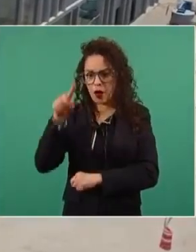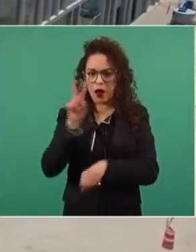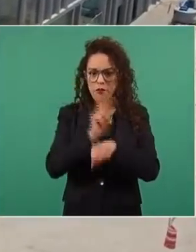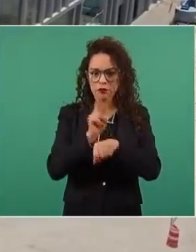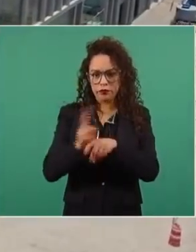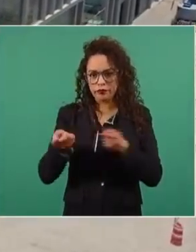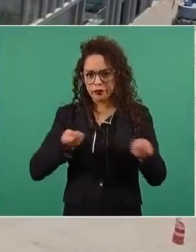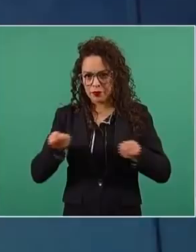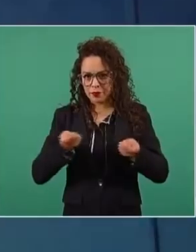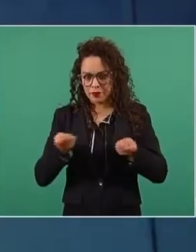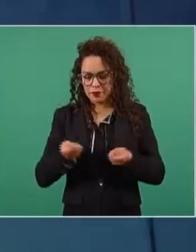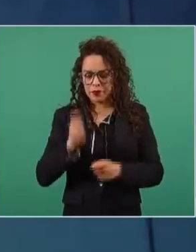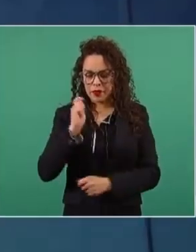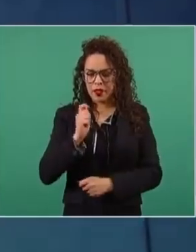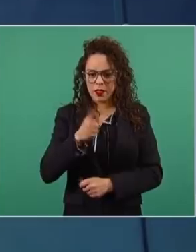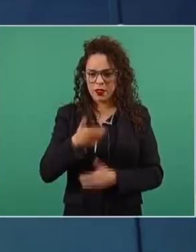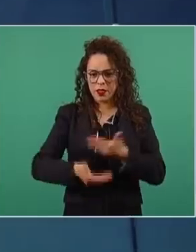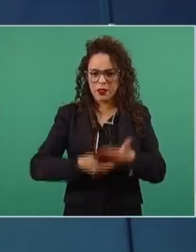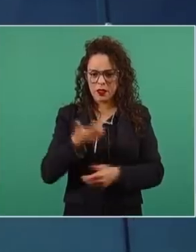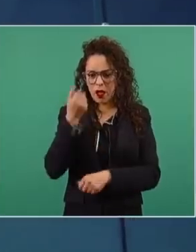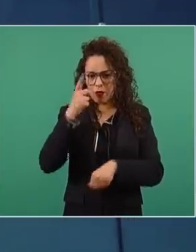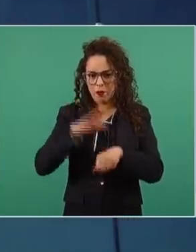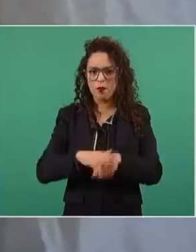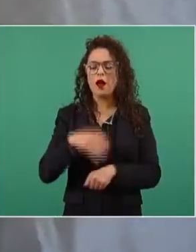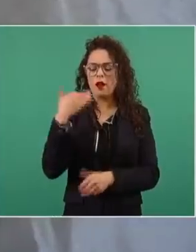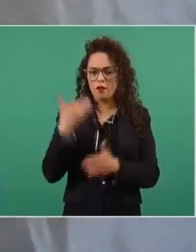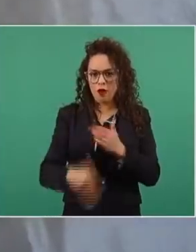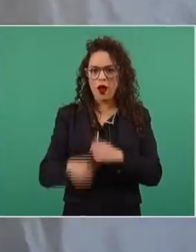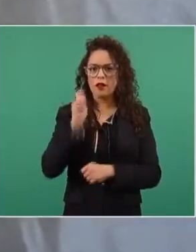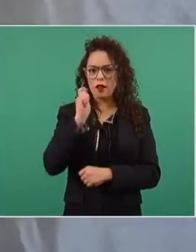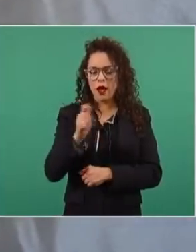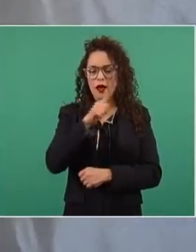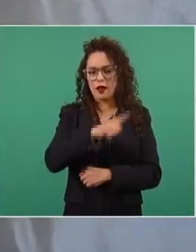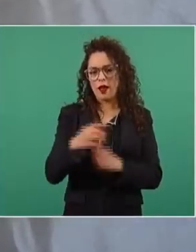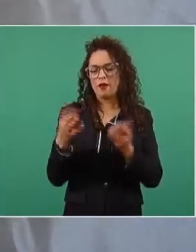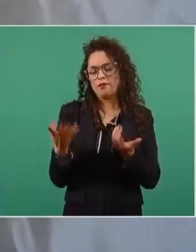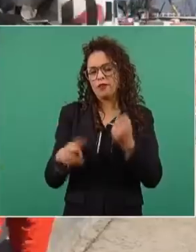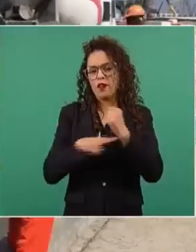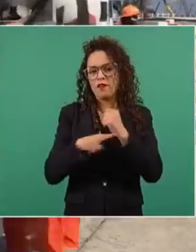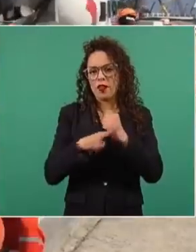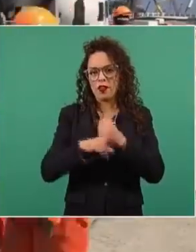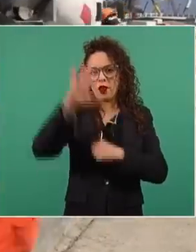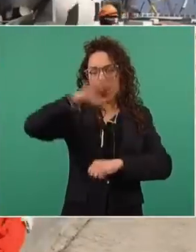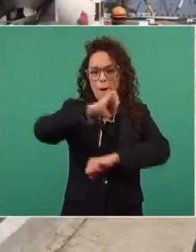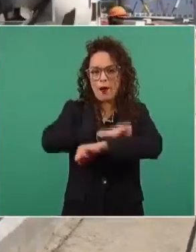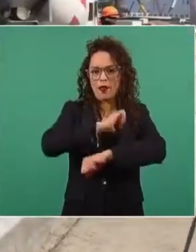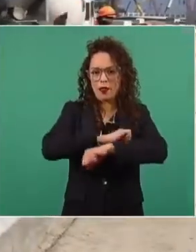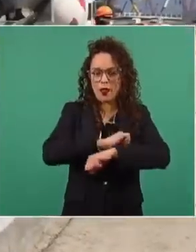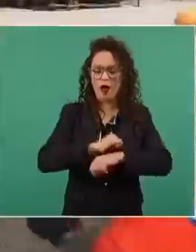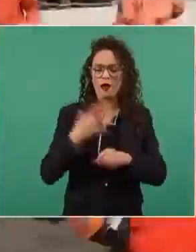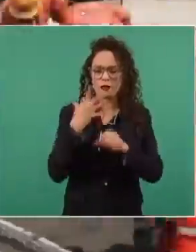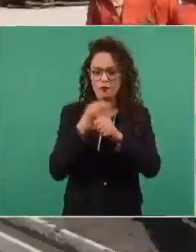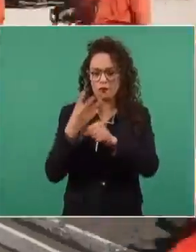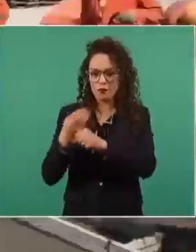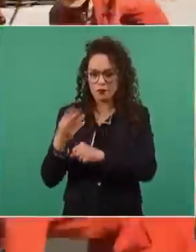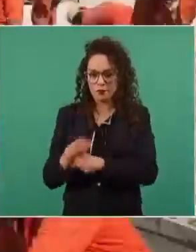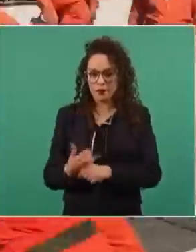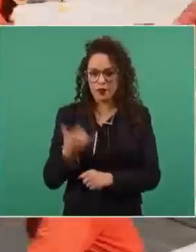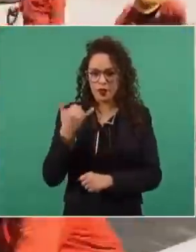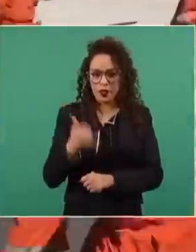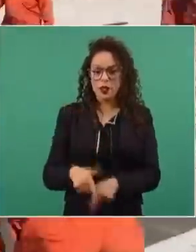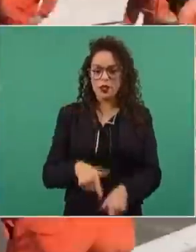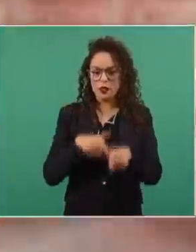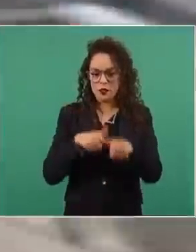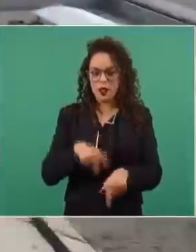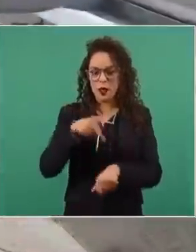edificios administrativos continúa la colocación de cristales en fachadas y trabajos de acabado en los muros interiores y en la vialidad de andenes continúa el vaciado